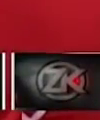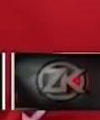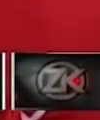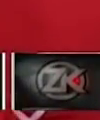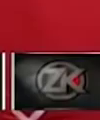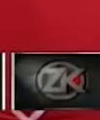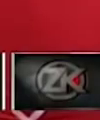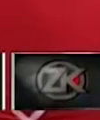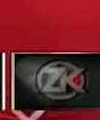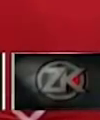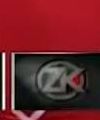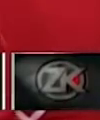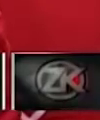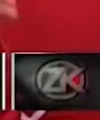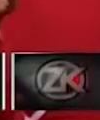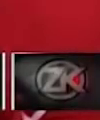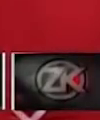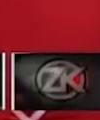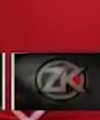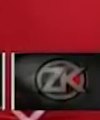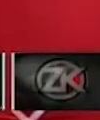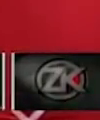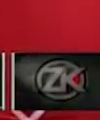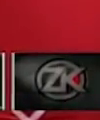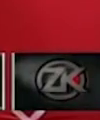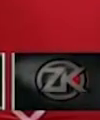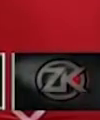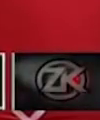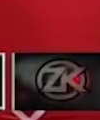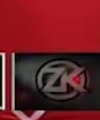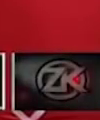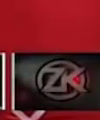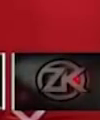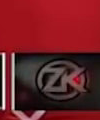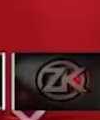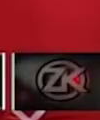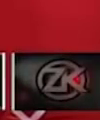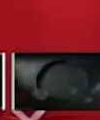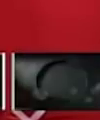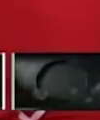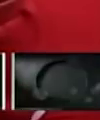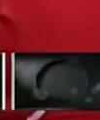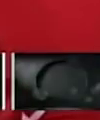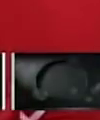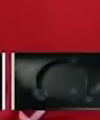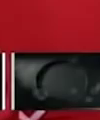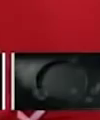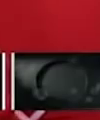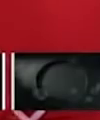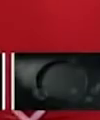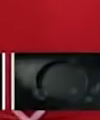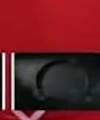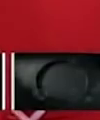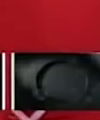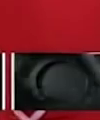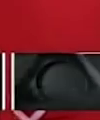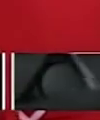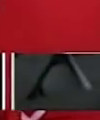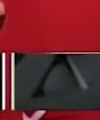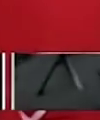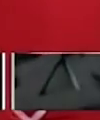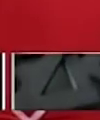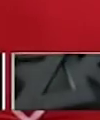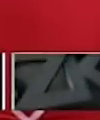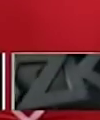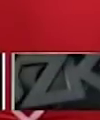la ayuda humanitaria, porque vieron que no tienen cojones, porque vieron que son unos conspiradores chimbos. Entonces, por supuesto, ellos decían,